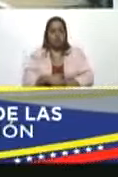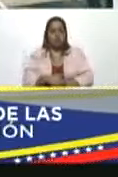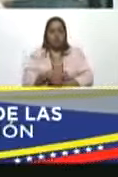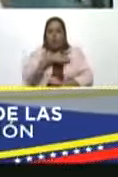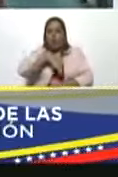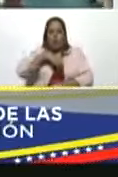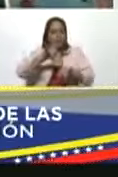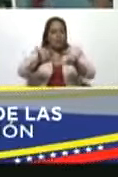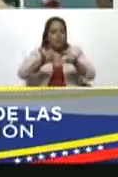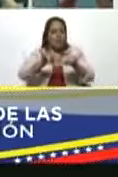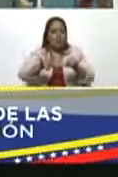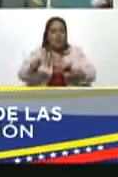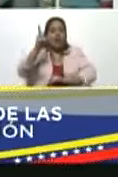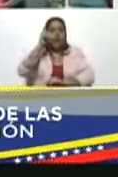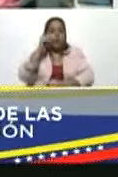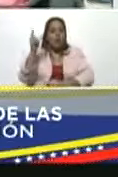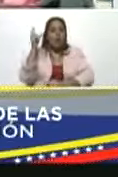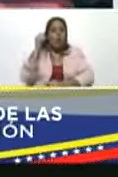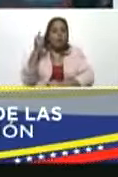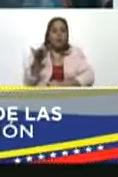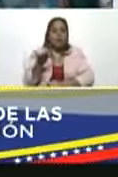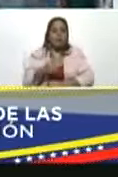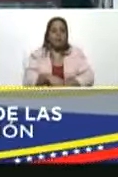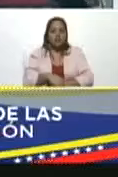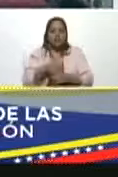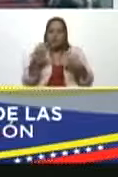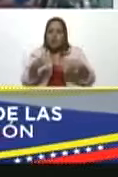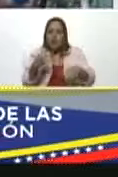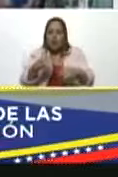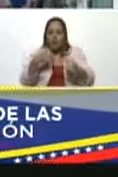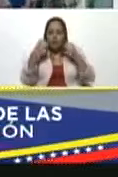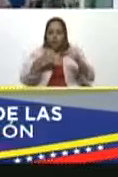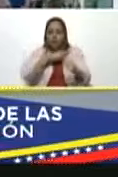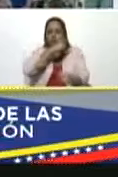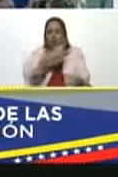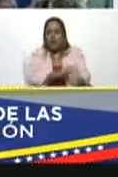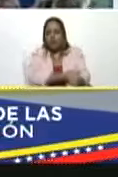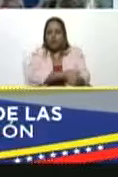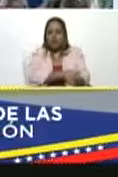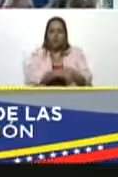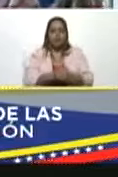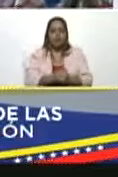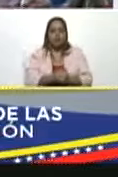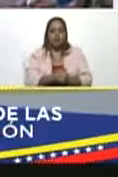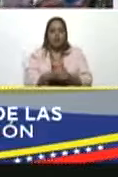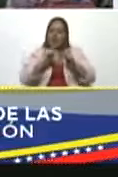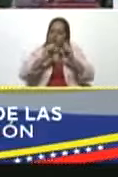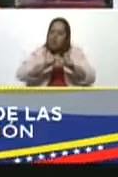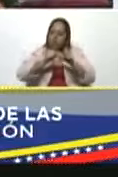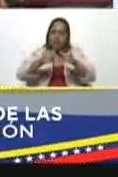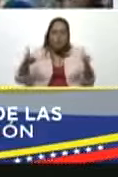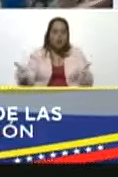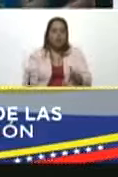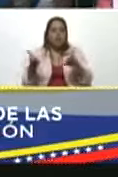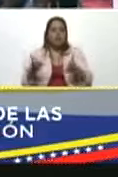lo mismo, hombres y mujeres de a pie, valientes, enérgicos, luchadores.